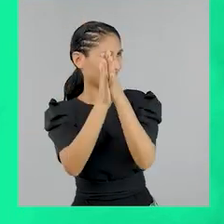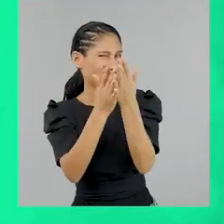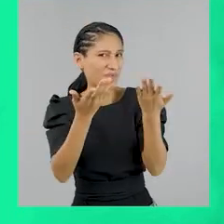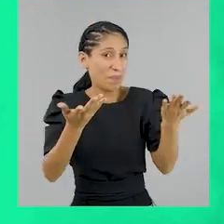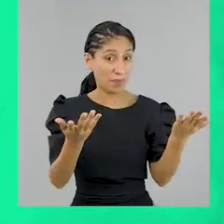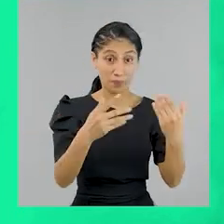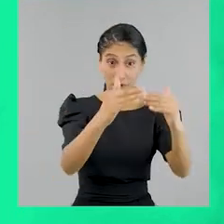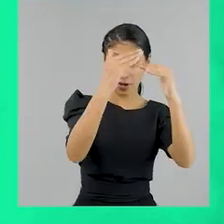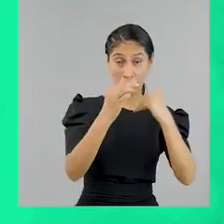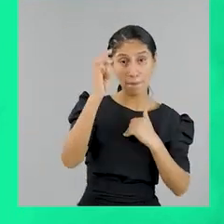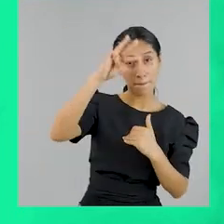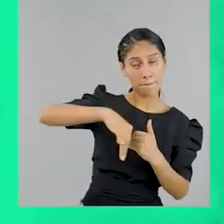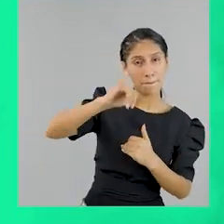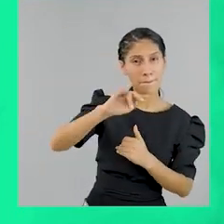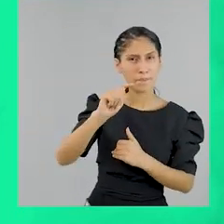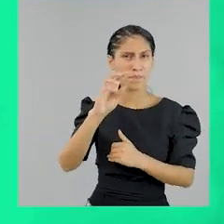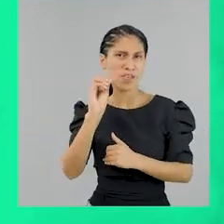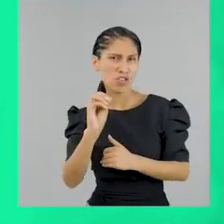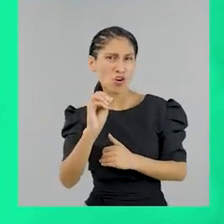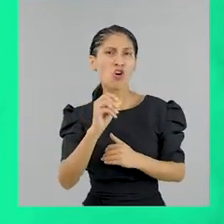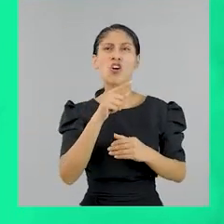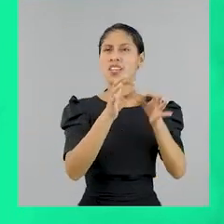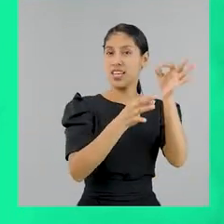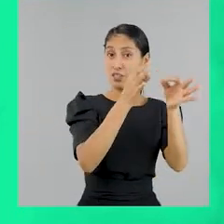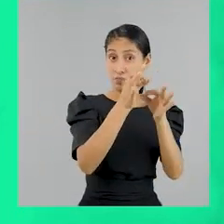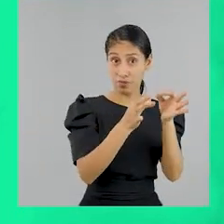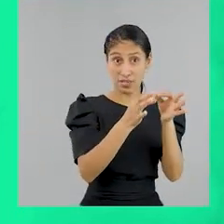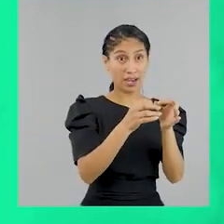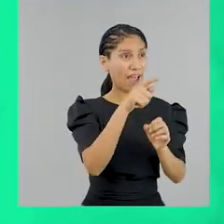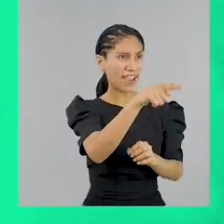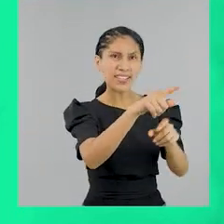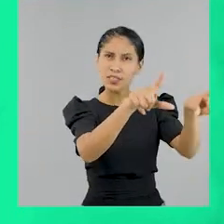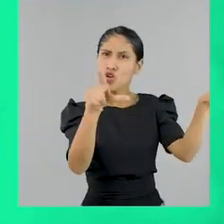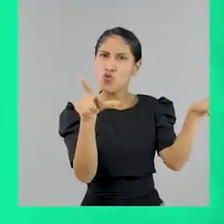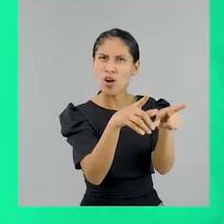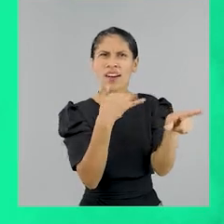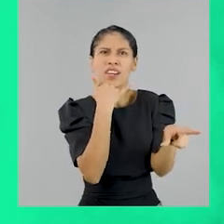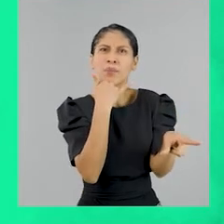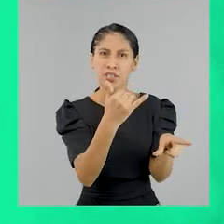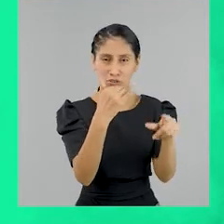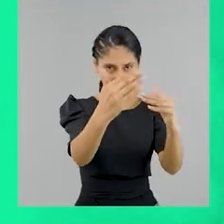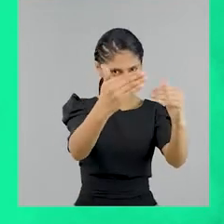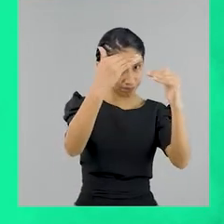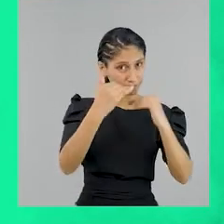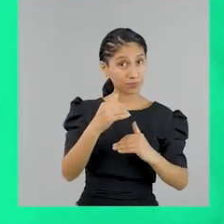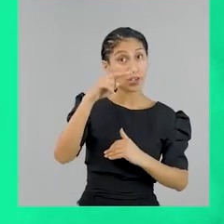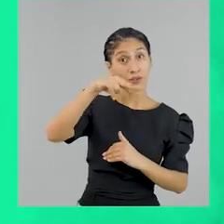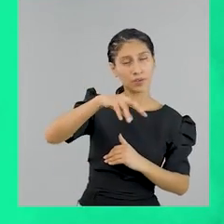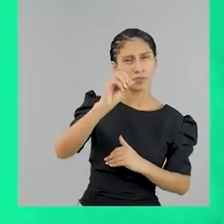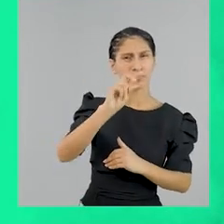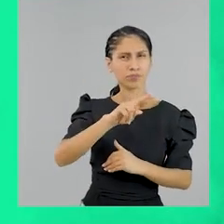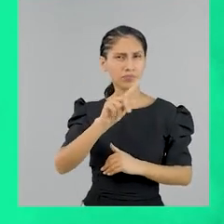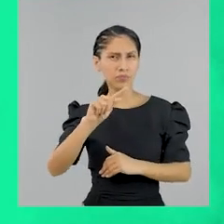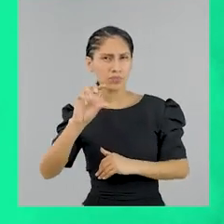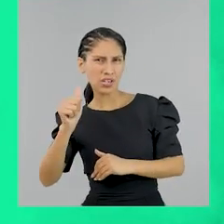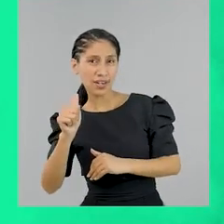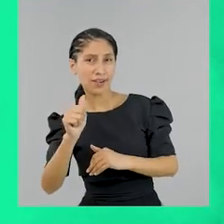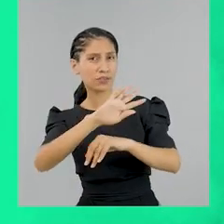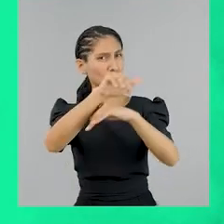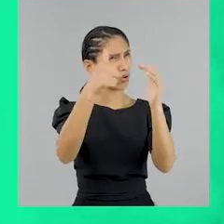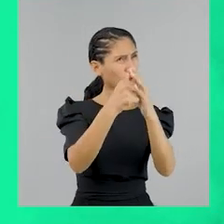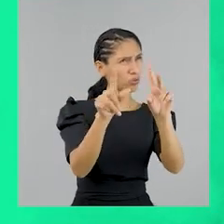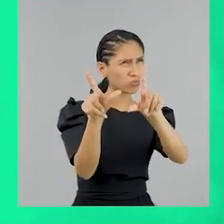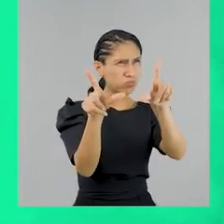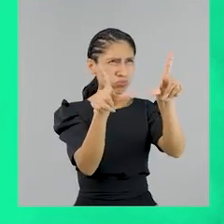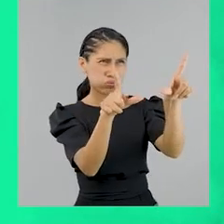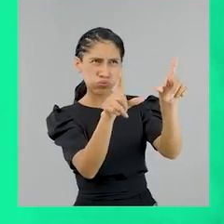corte fantástico que explica el origen de un lugar o un suceso. Novela, narración real o ficticia,